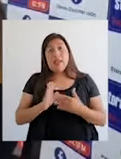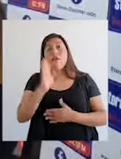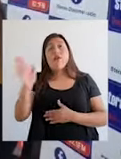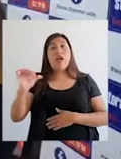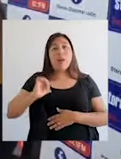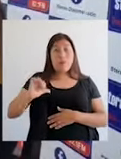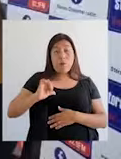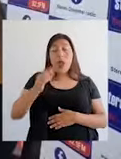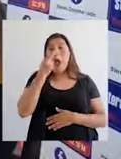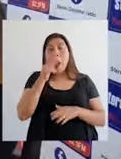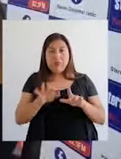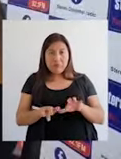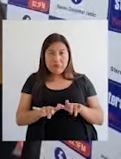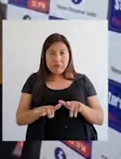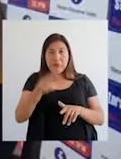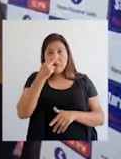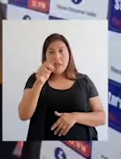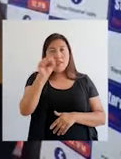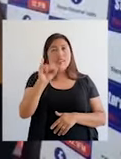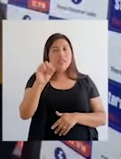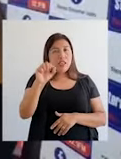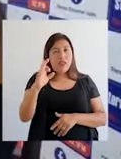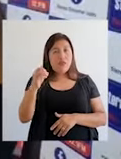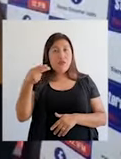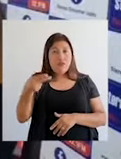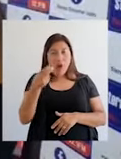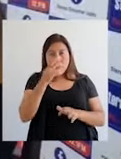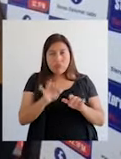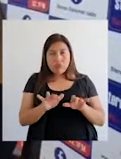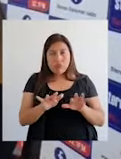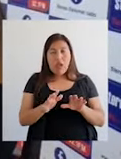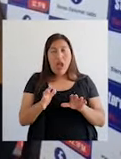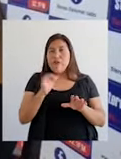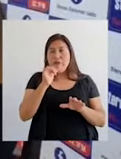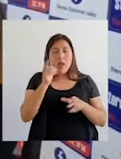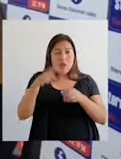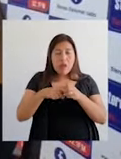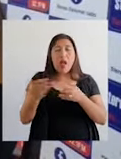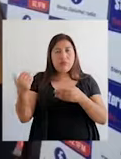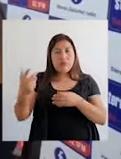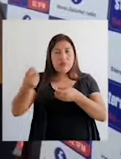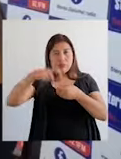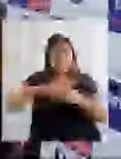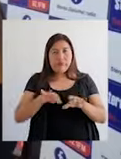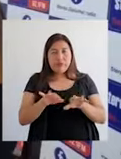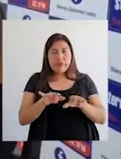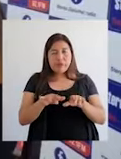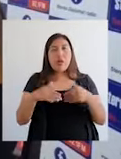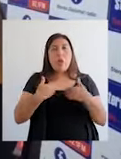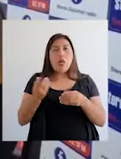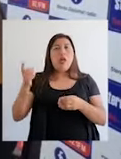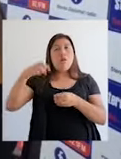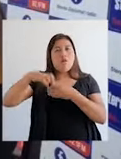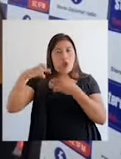municipalidad, si la identifica como persona que vive en la franja de pobreza o extrema pobreza, la inscribe en un padrón que debe ser enviado al programa